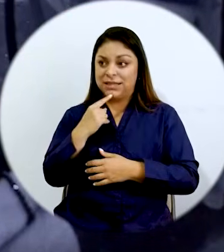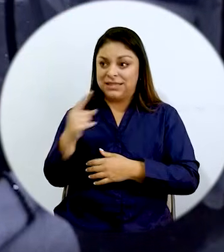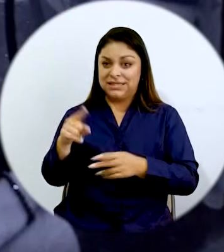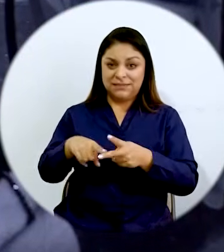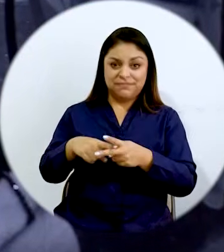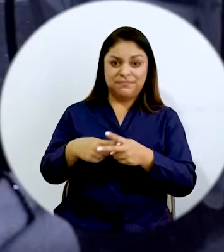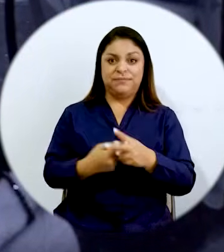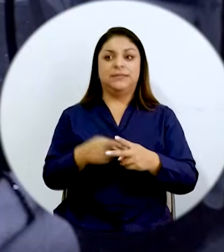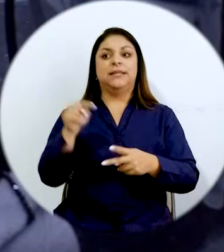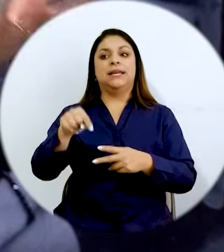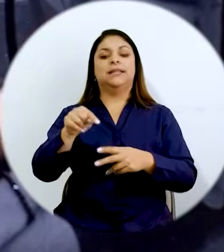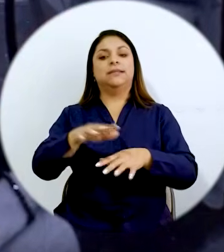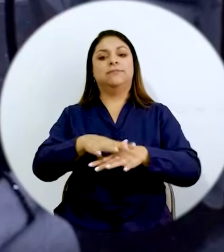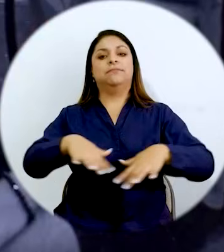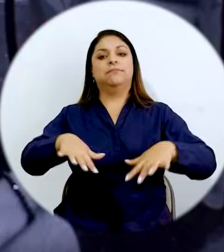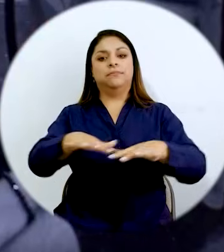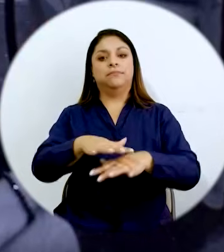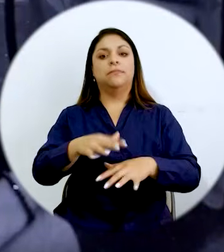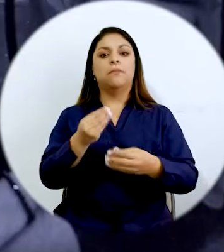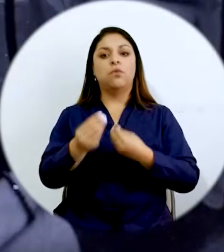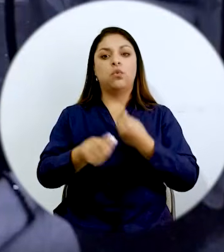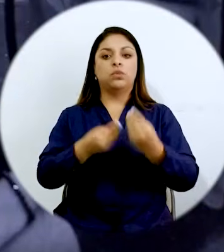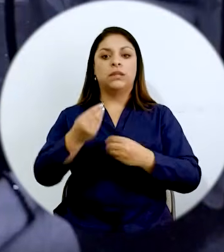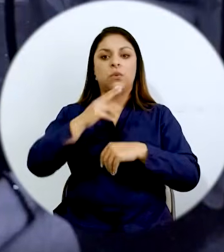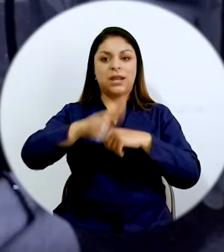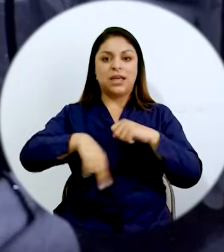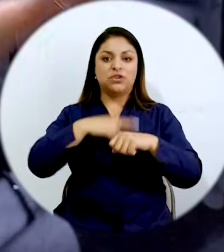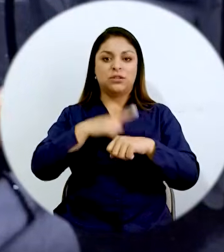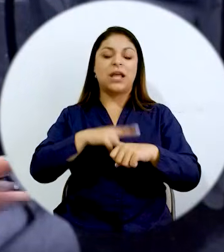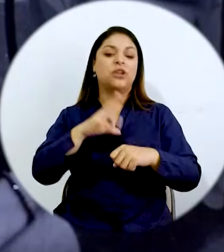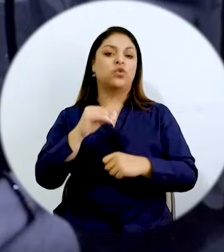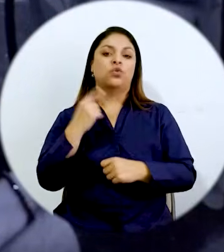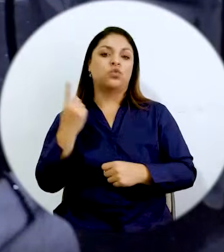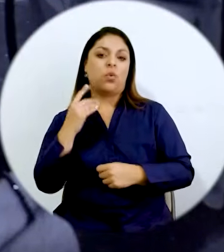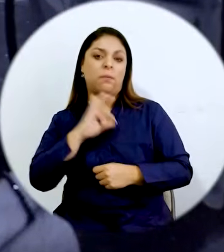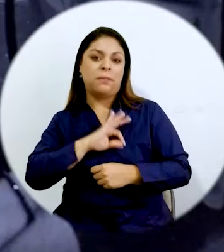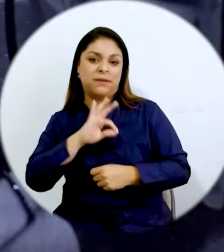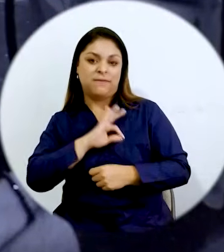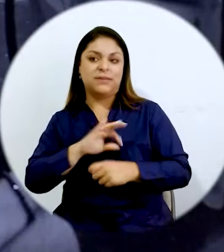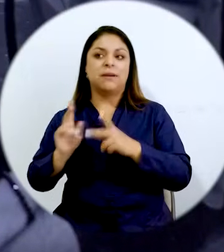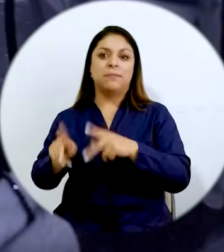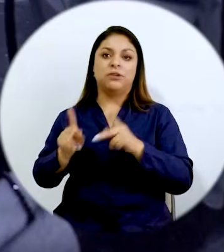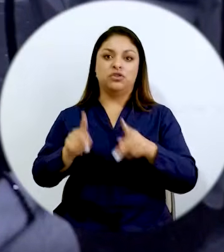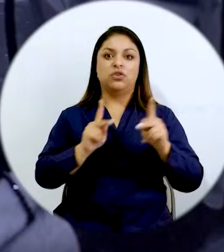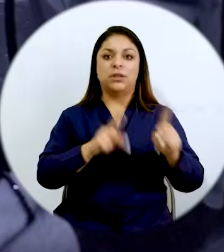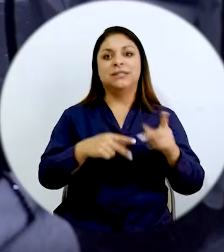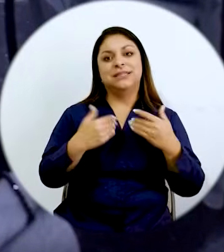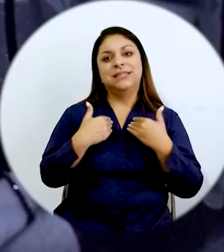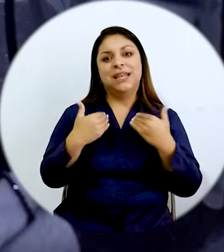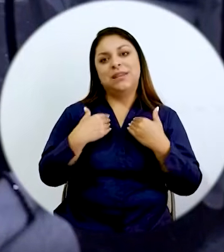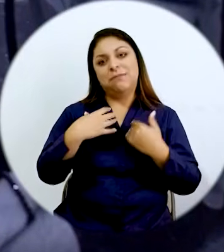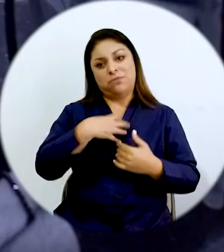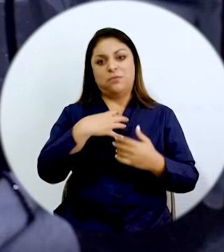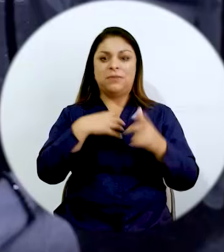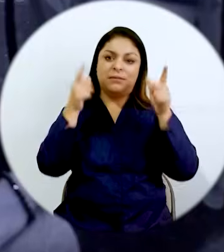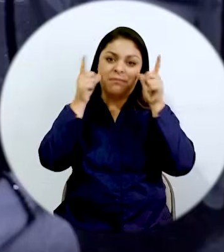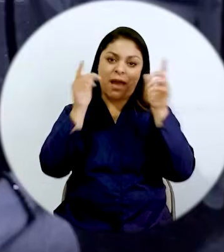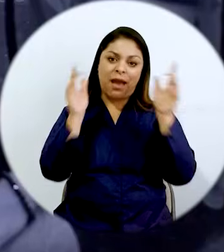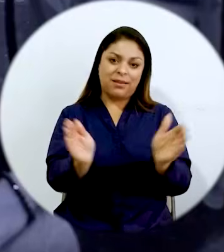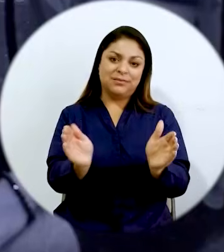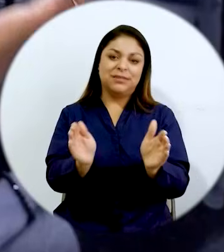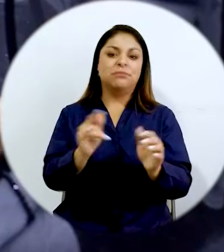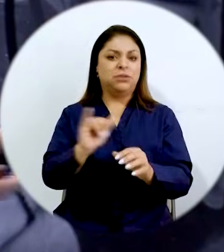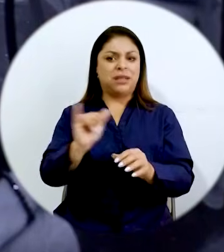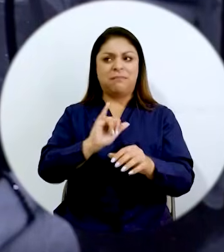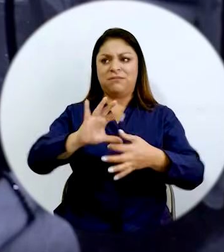es una industria, ¿verdad? Un sector productivo nacional que no solo beneficia a las personas que tienen ahí a sus vaquitas, sino a todo